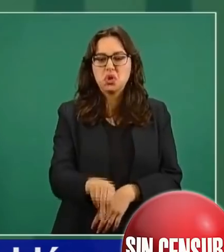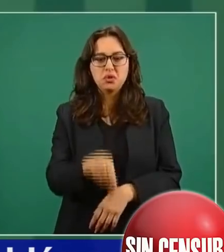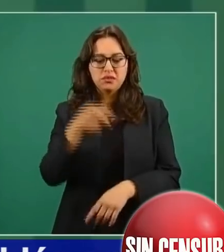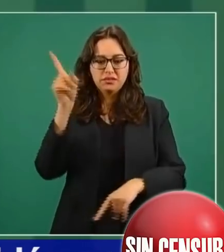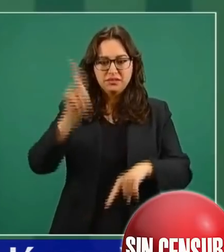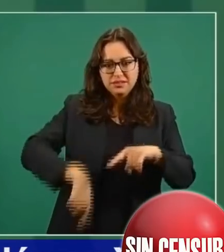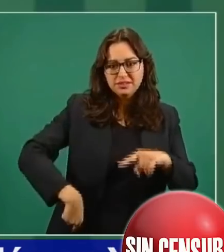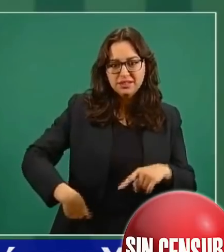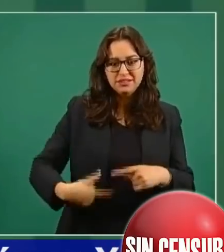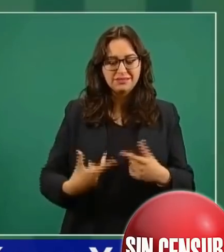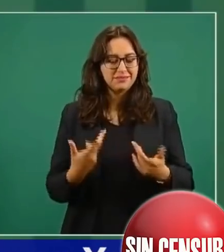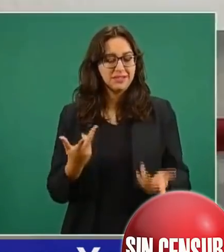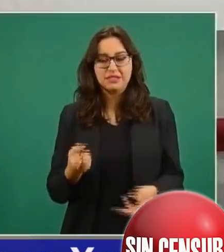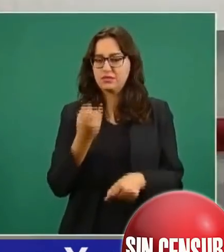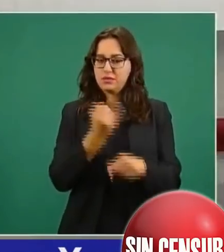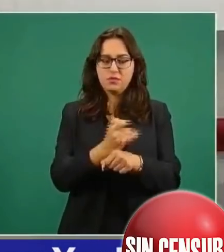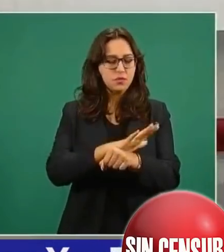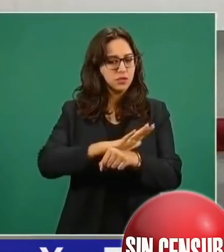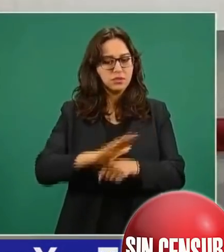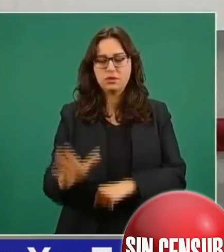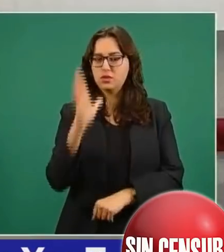darle la posibilidad de comunicarse.